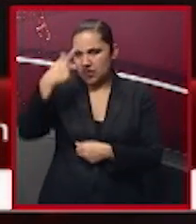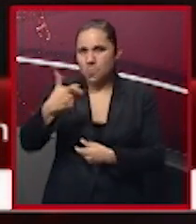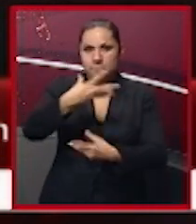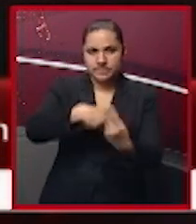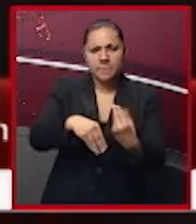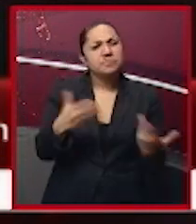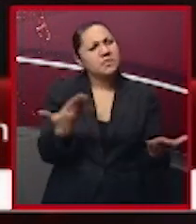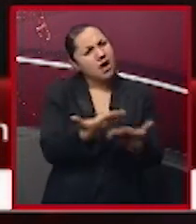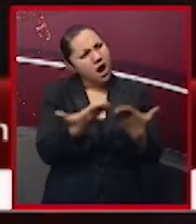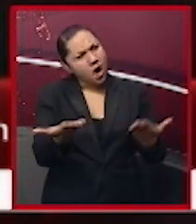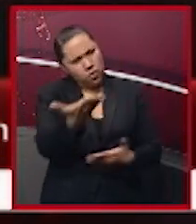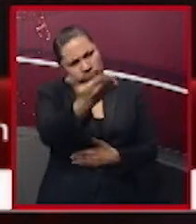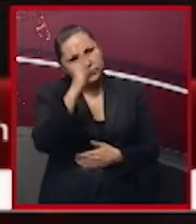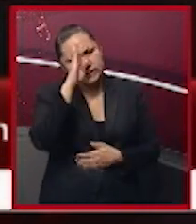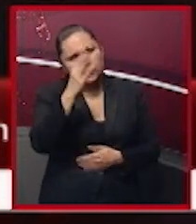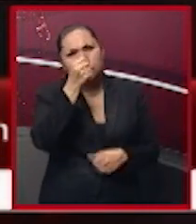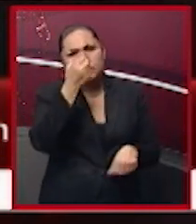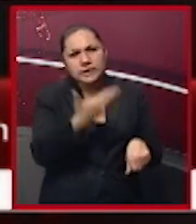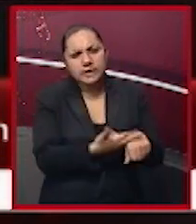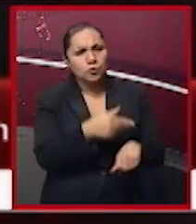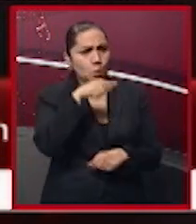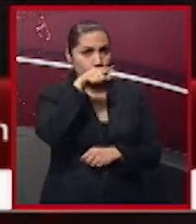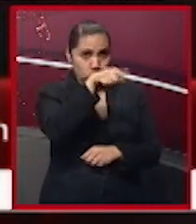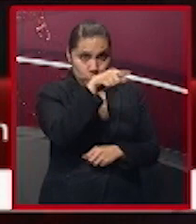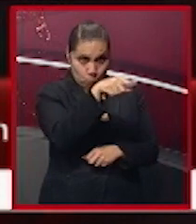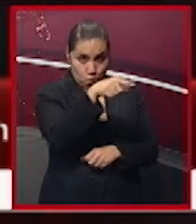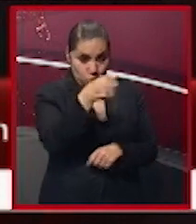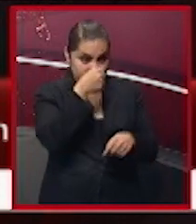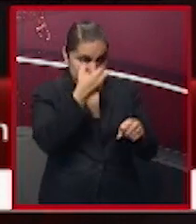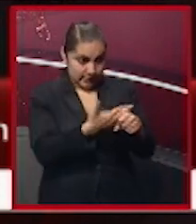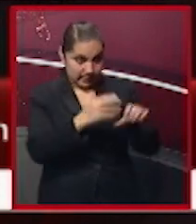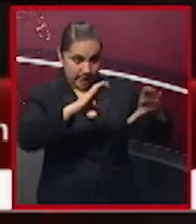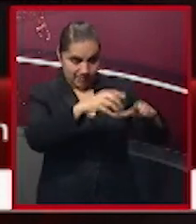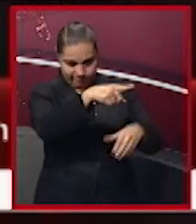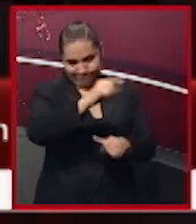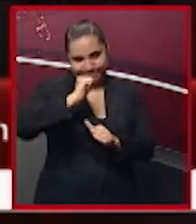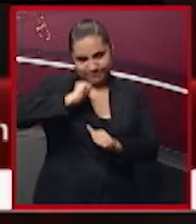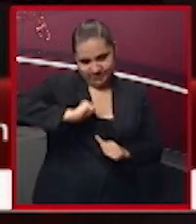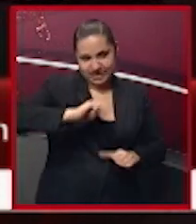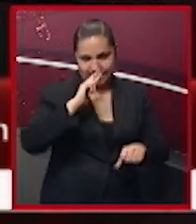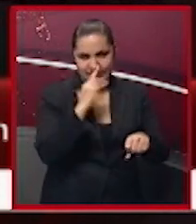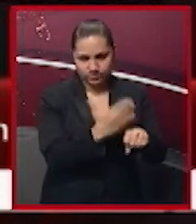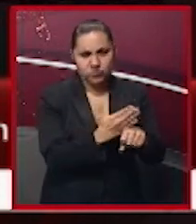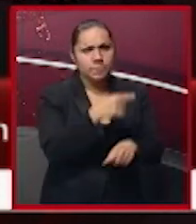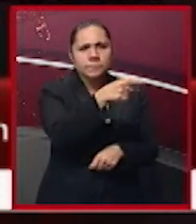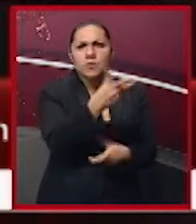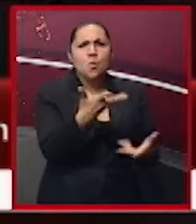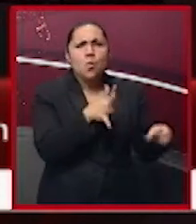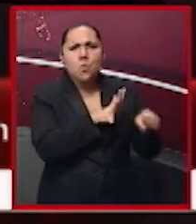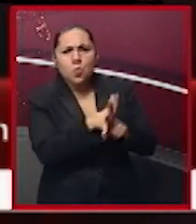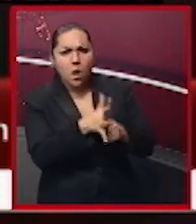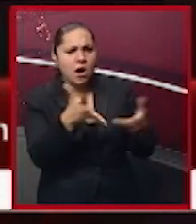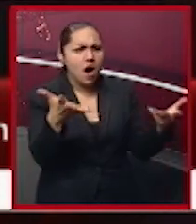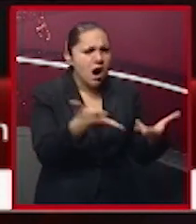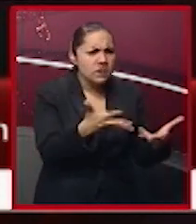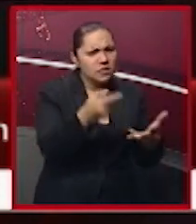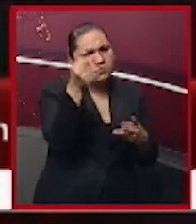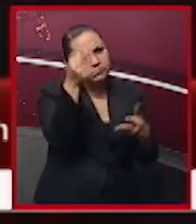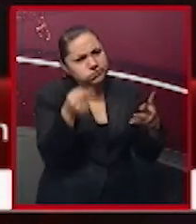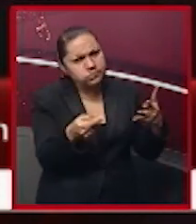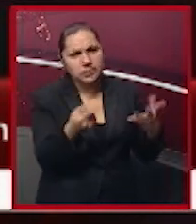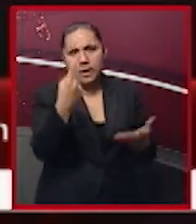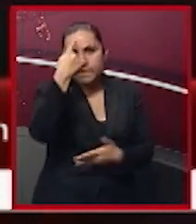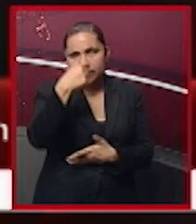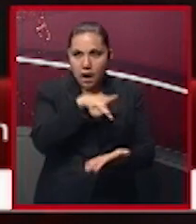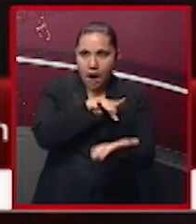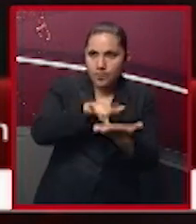¿qué más acciones ha emprendido la Secretaría a su digno cargo para apoyar a este grupo de mexicanas y mexicanos, del cual nos sentimos